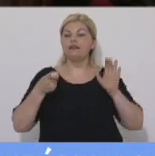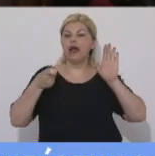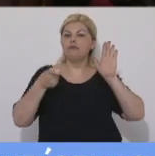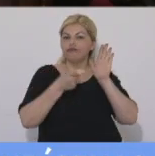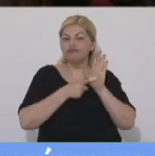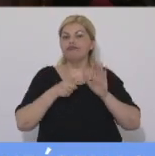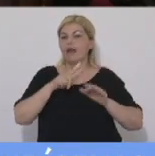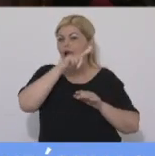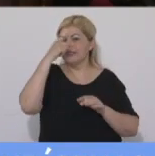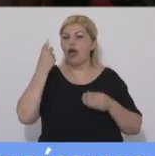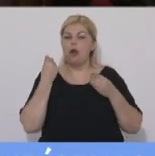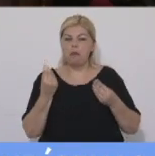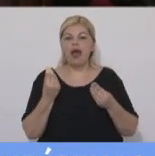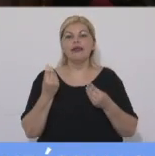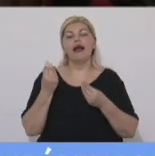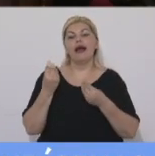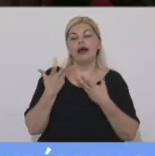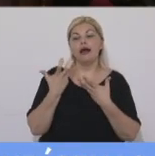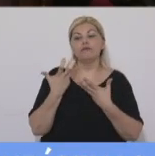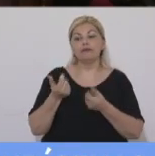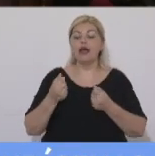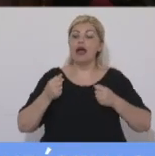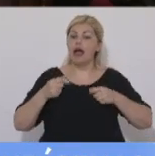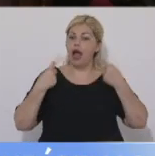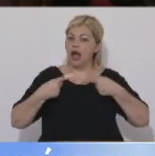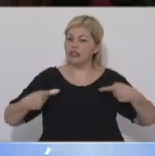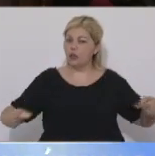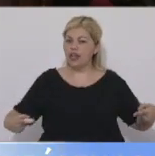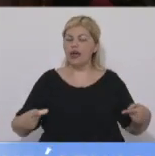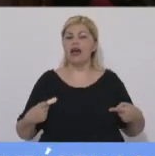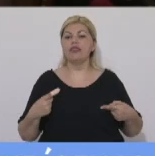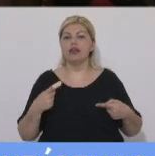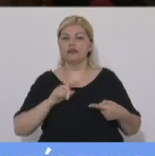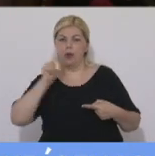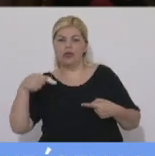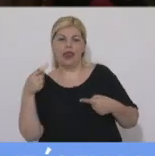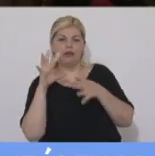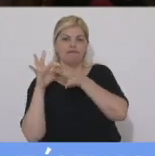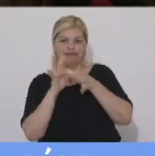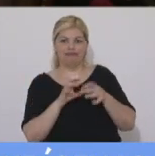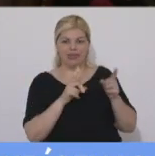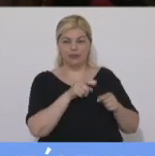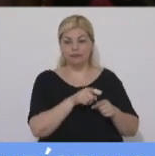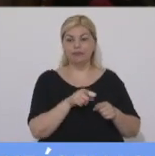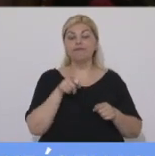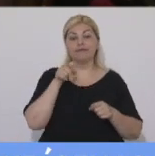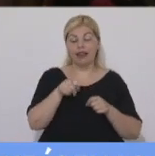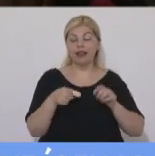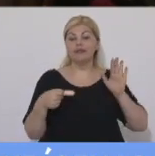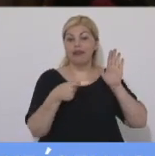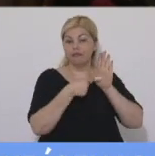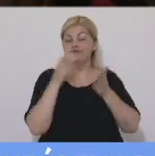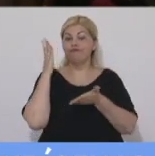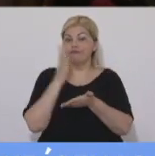para detener actividades que resultaron lesivos de la misma. En dicha sentencia, el tribunal